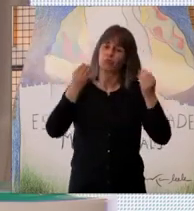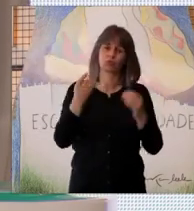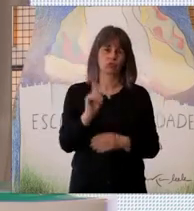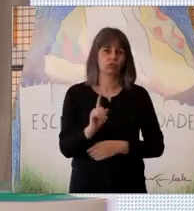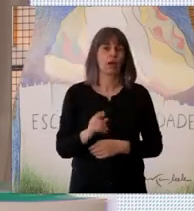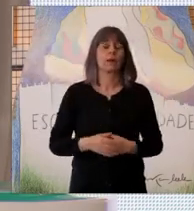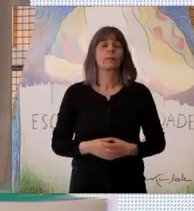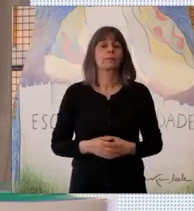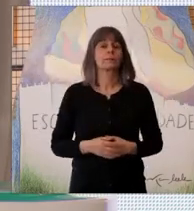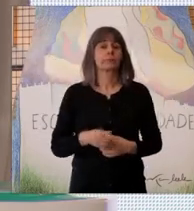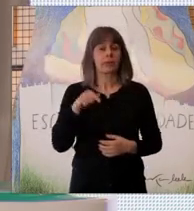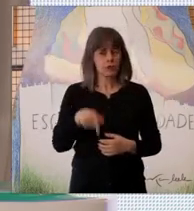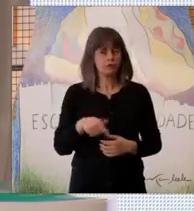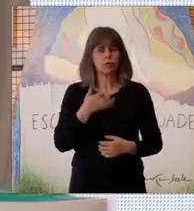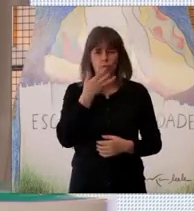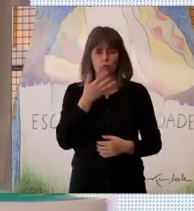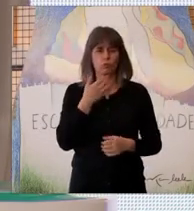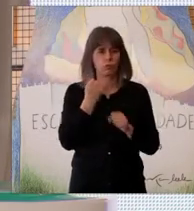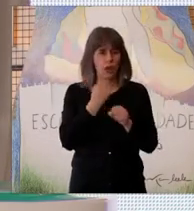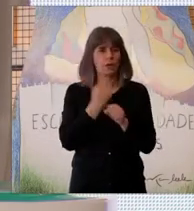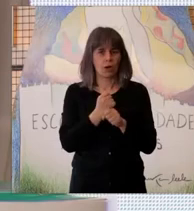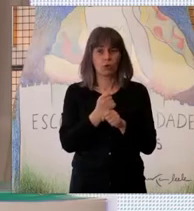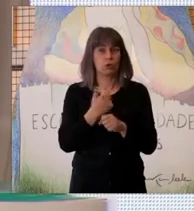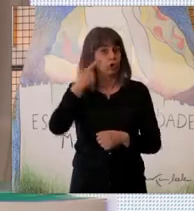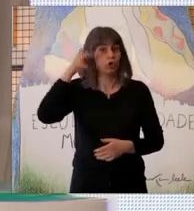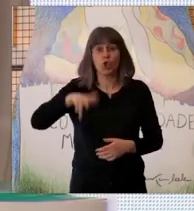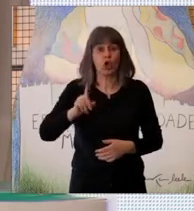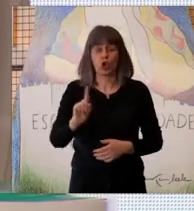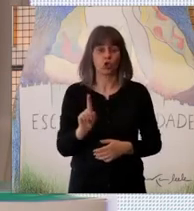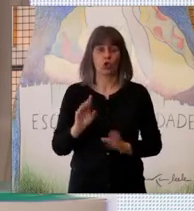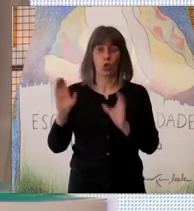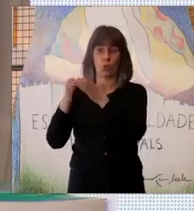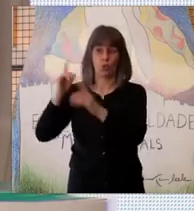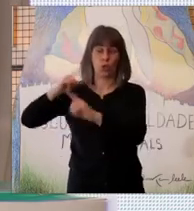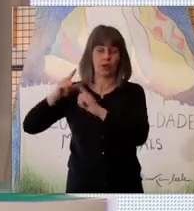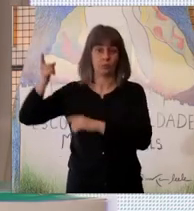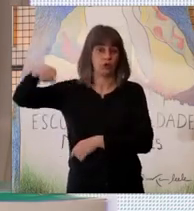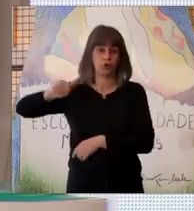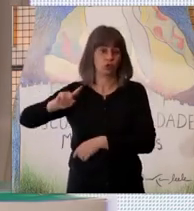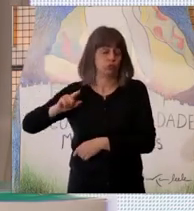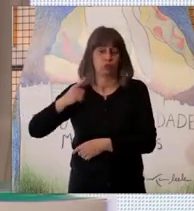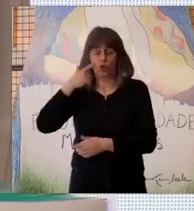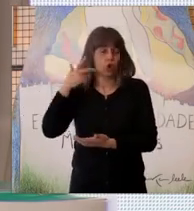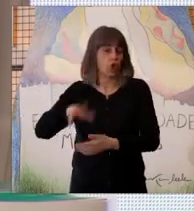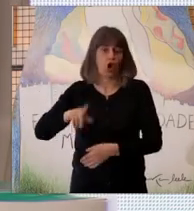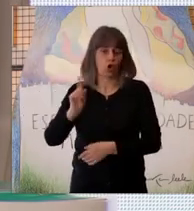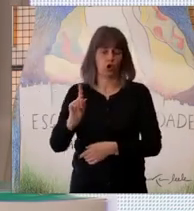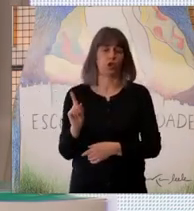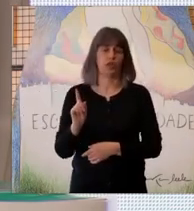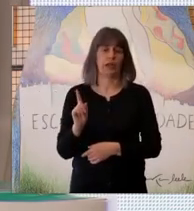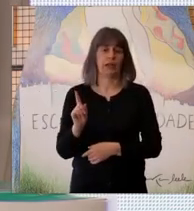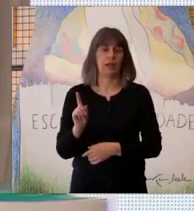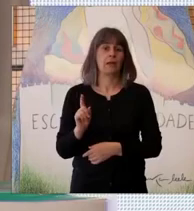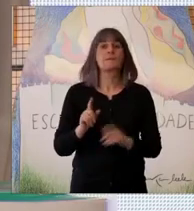es un trabajo no reconocido en las en las cúpulas directivas como como debería reconocerse el periodista